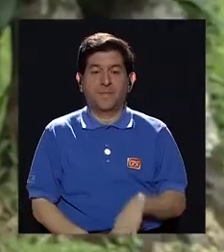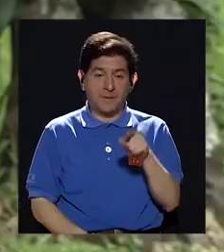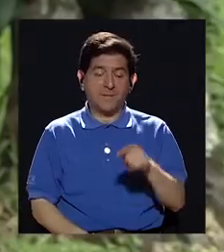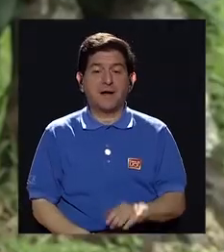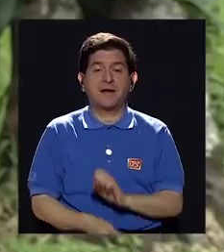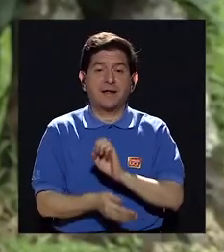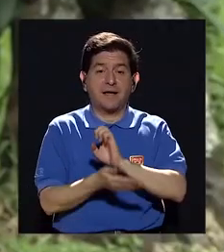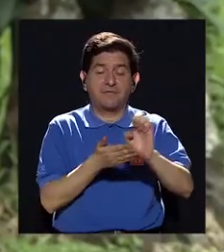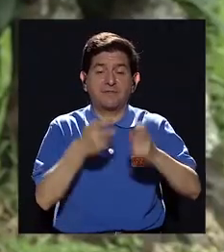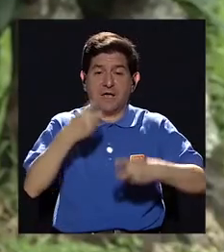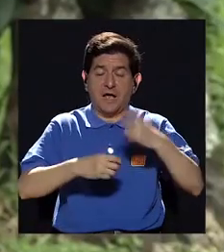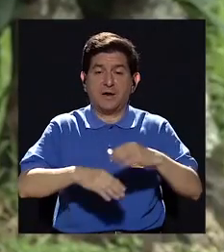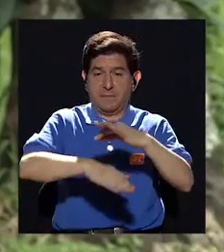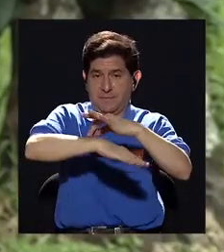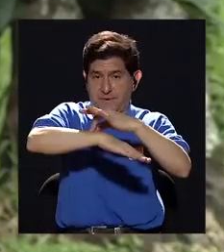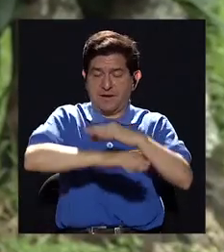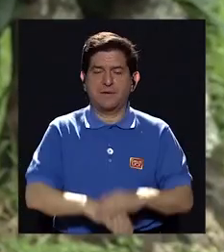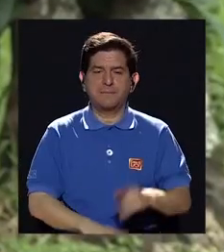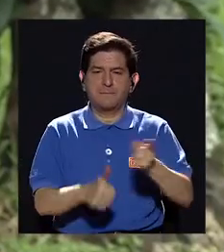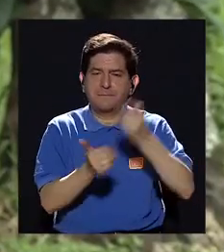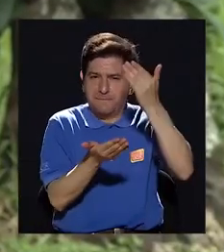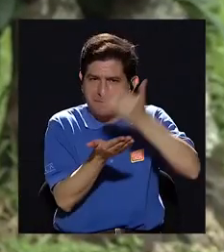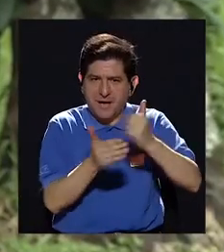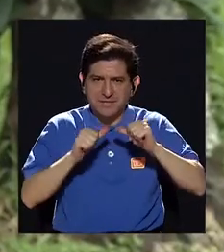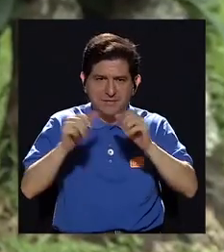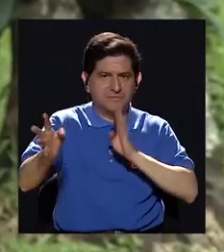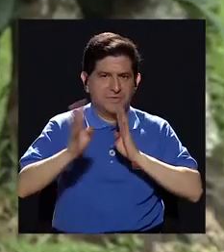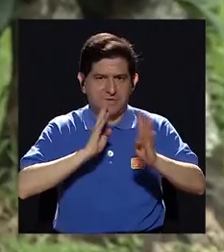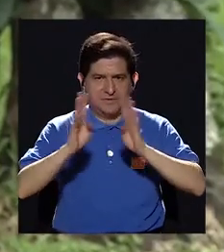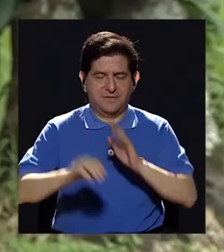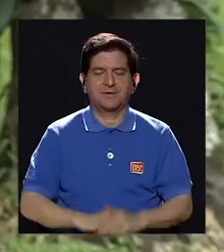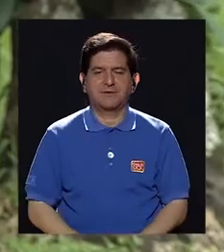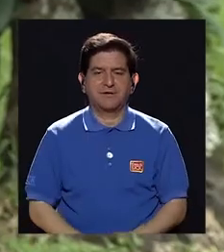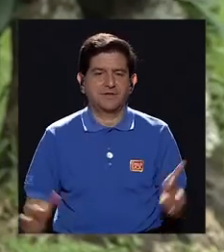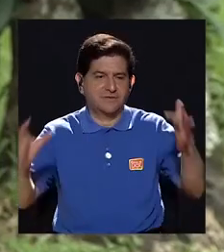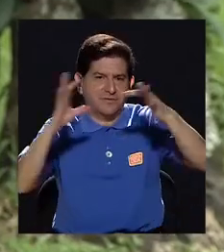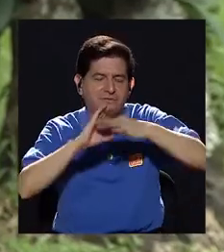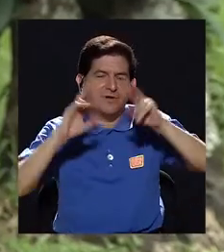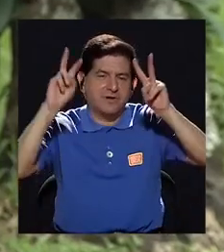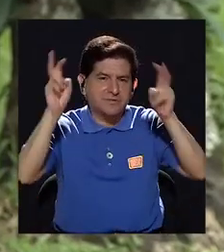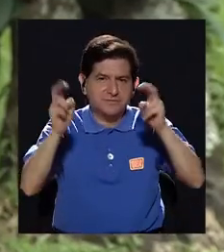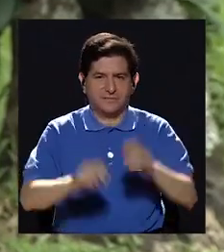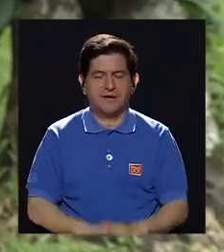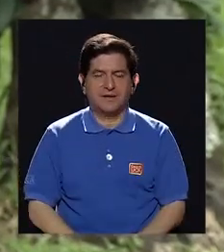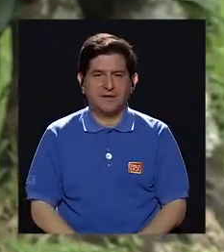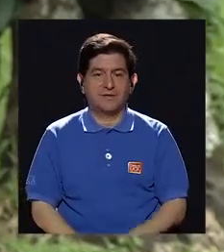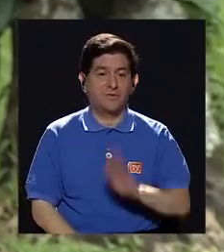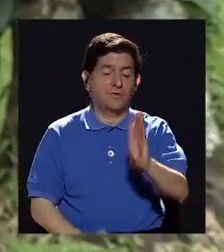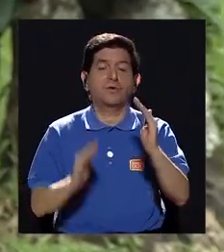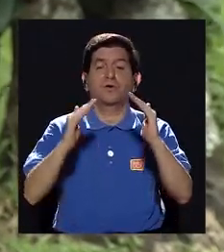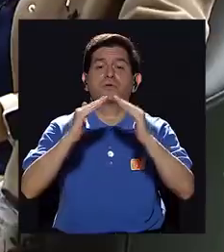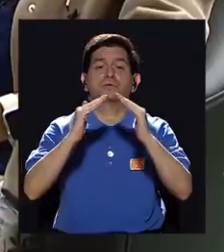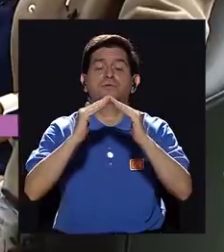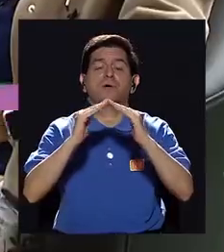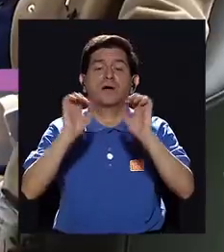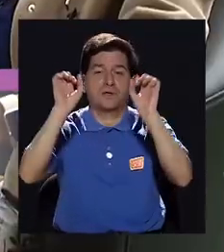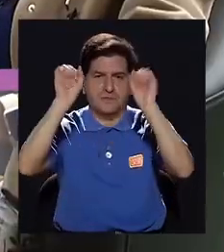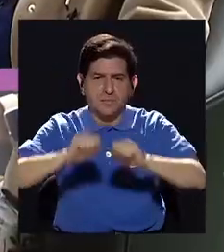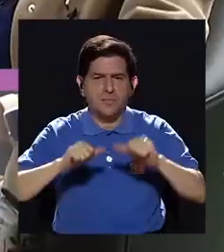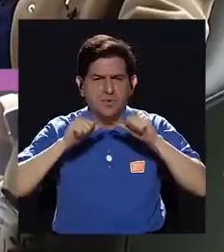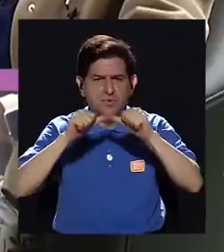delicado. Tenemos que ir a una primera pausa para continuar conversando acerca de este tema y que allá en sus hogares